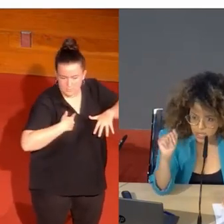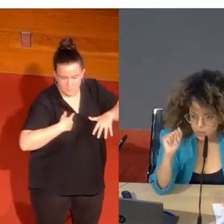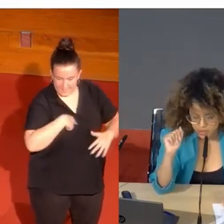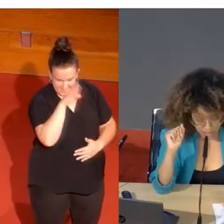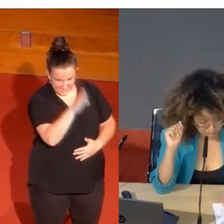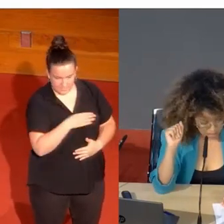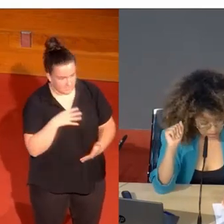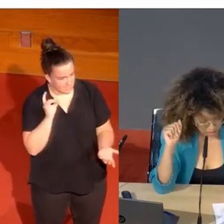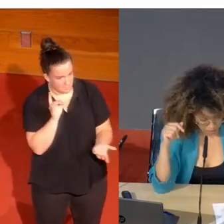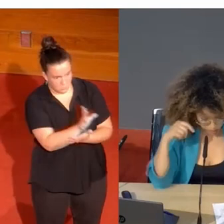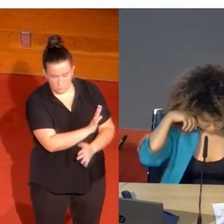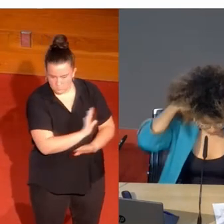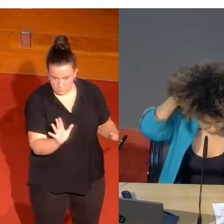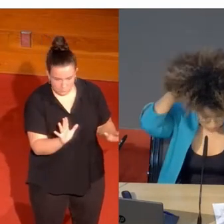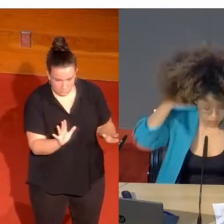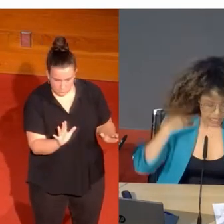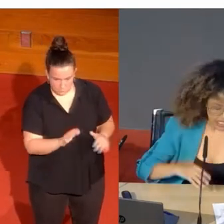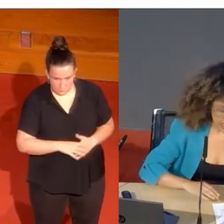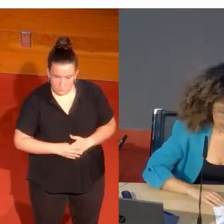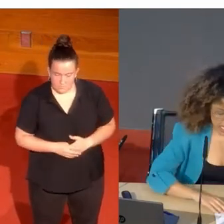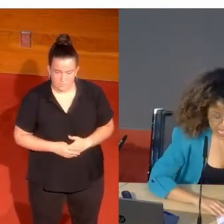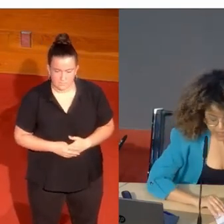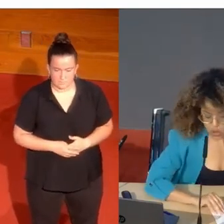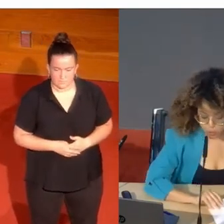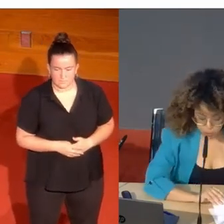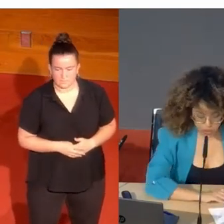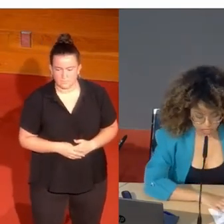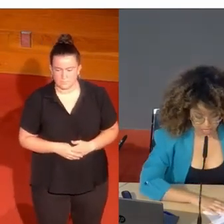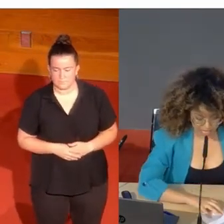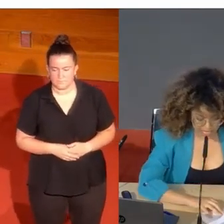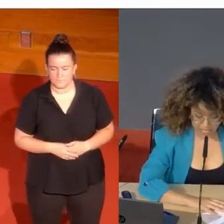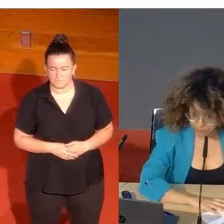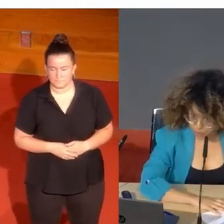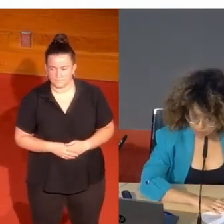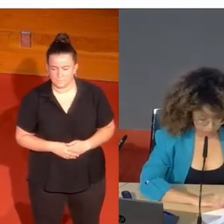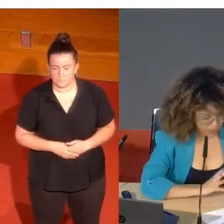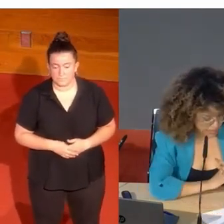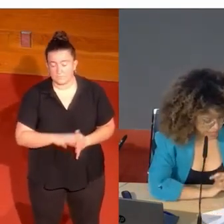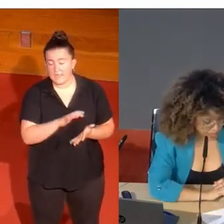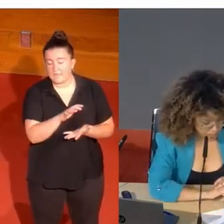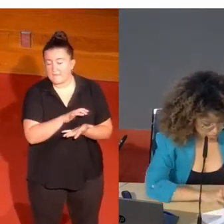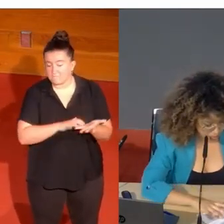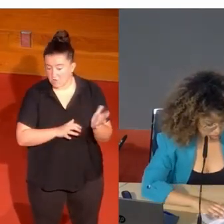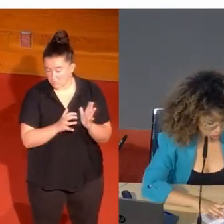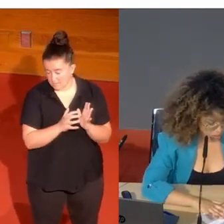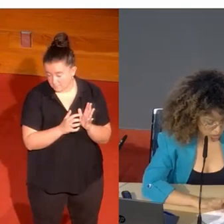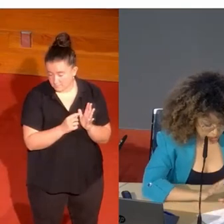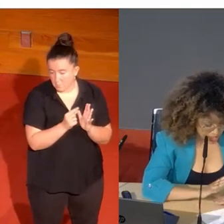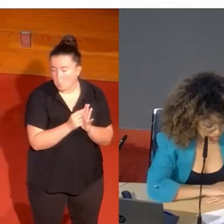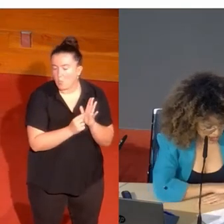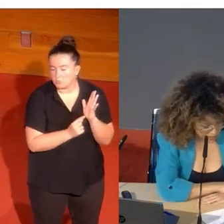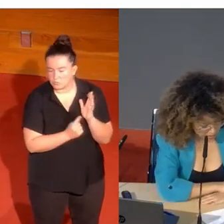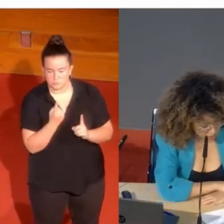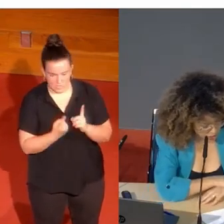expulsado de la de la zona hay varios puntos que señala este informe antes de pasar a hablar de los